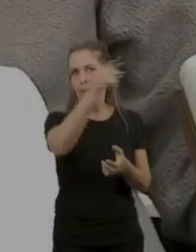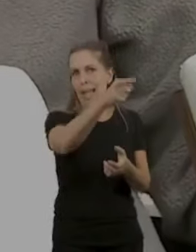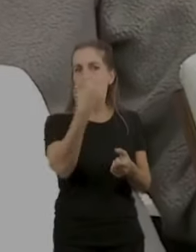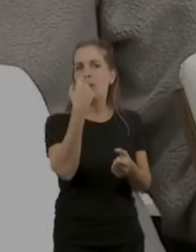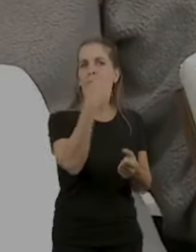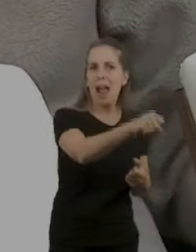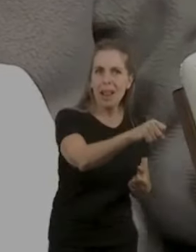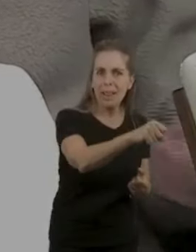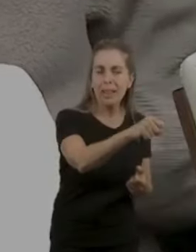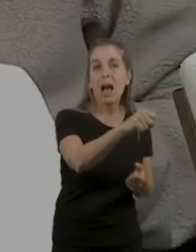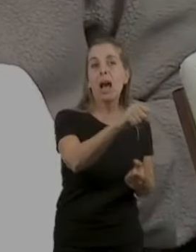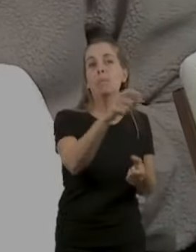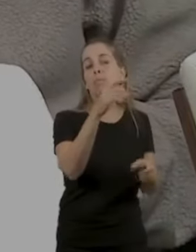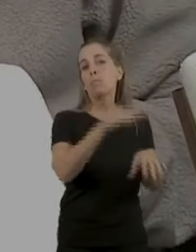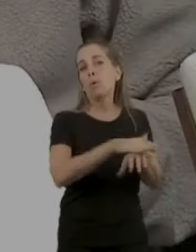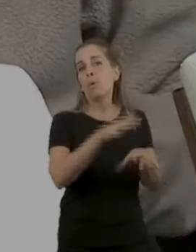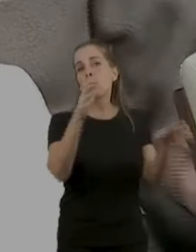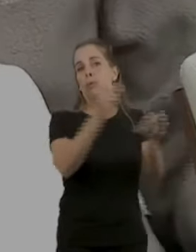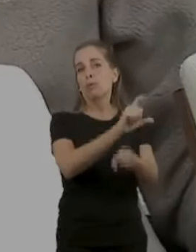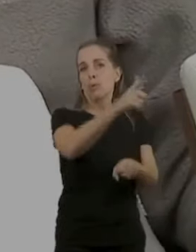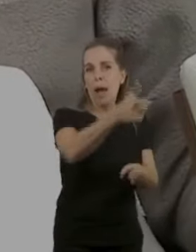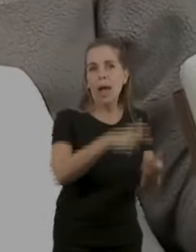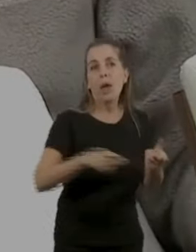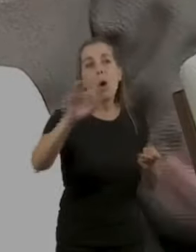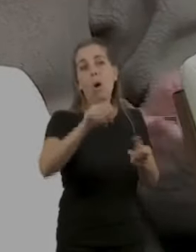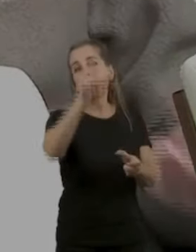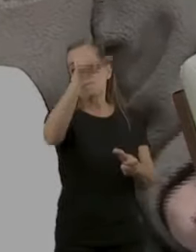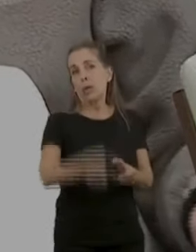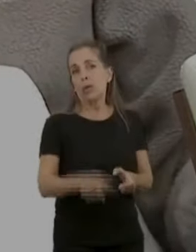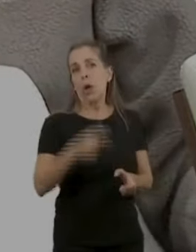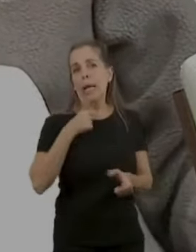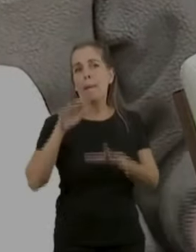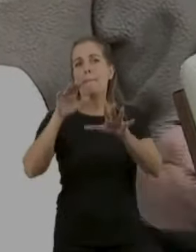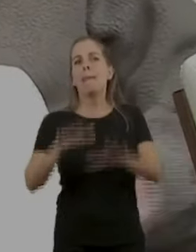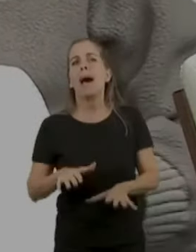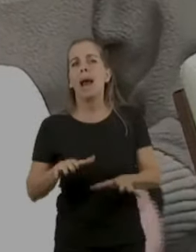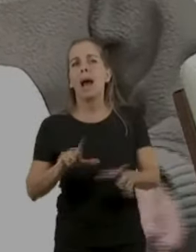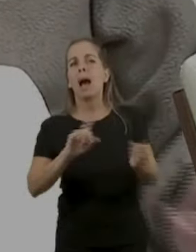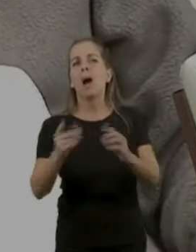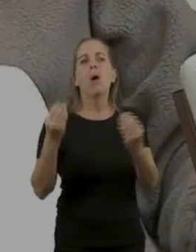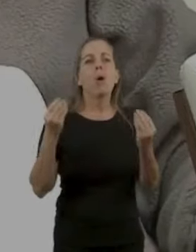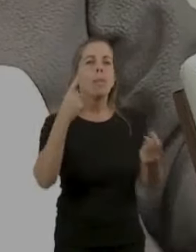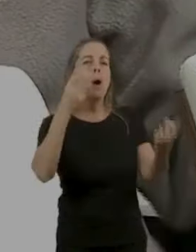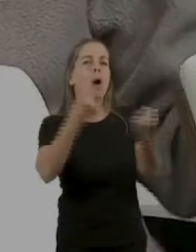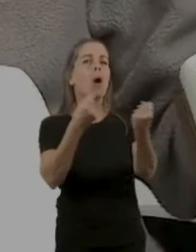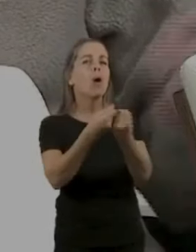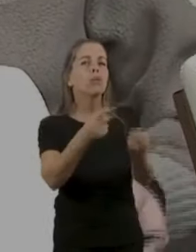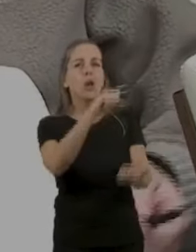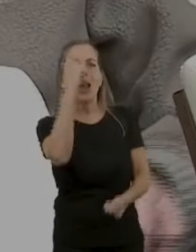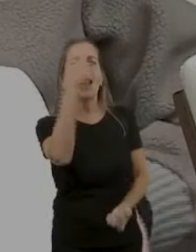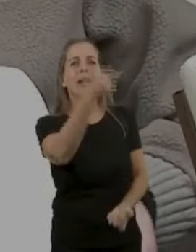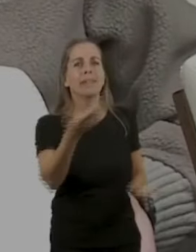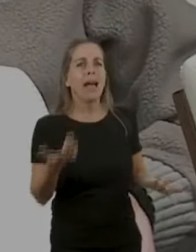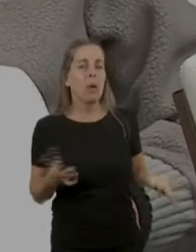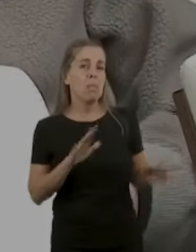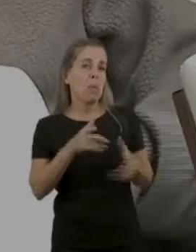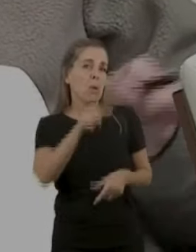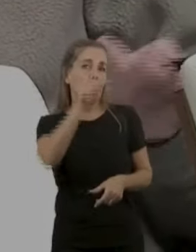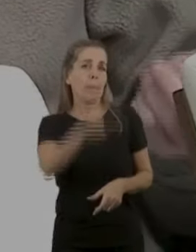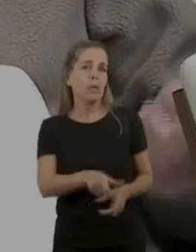de transporte y el que faltó porque tenía ganas de hacer paro cómo lo van a implementar porque Quizás es injusto que le descuenten el